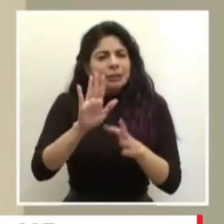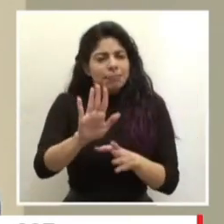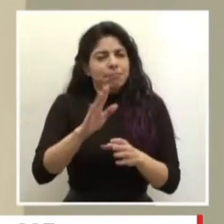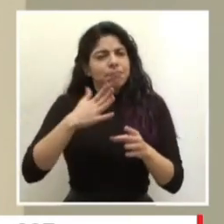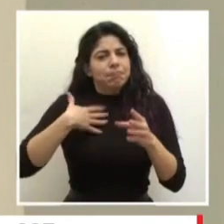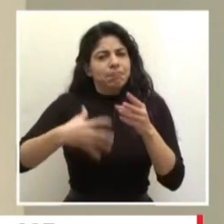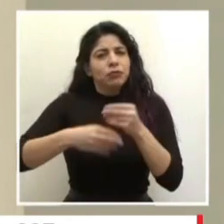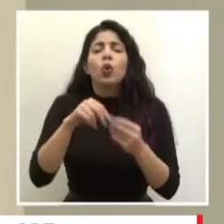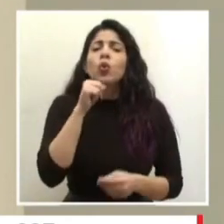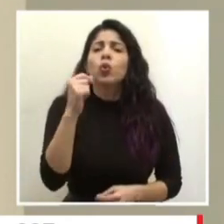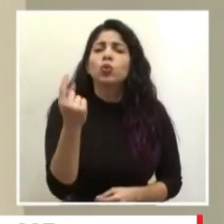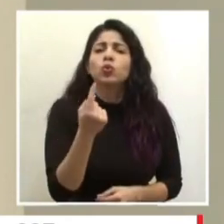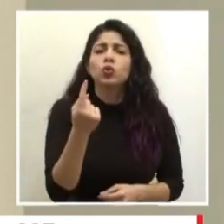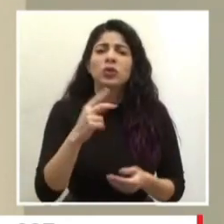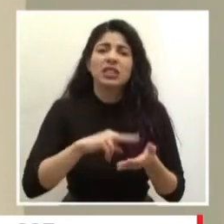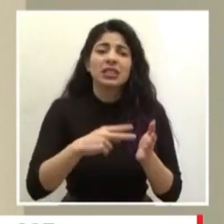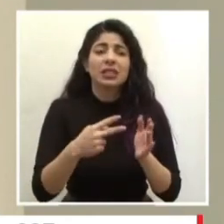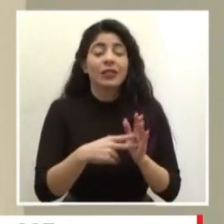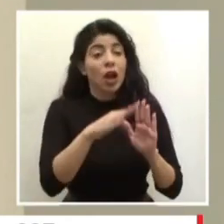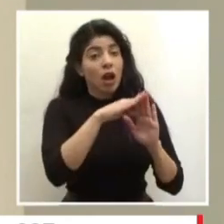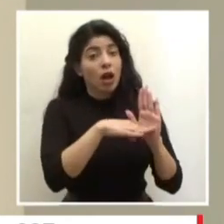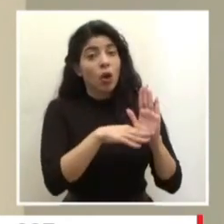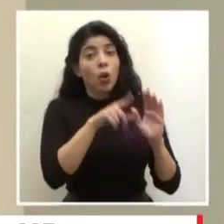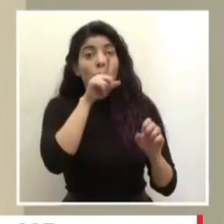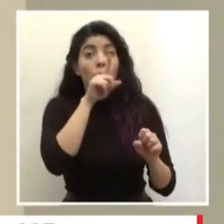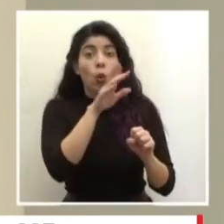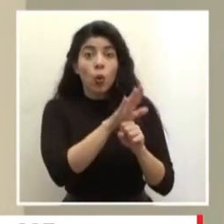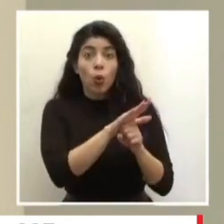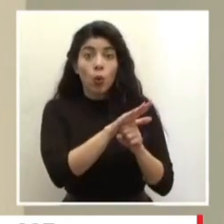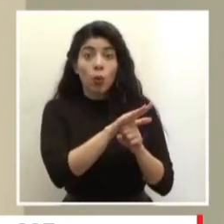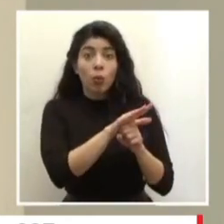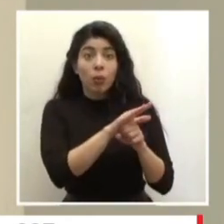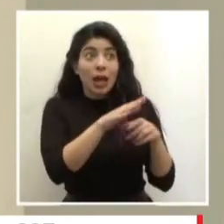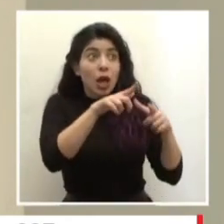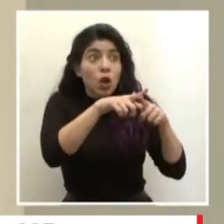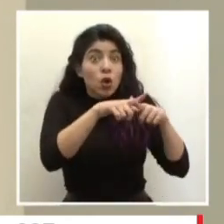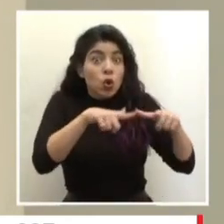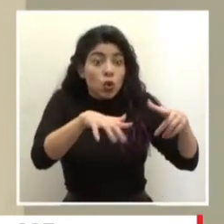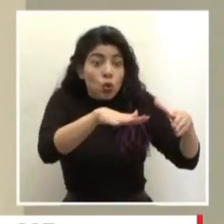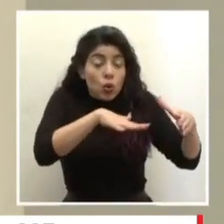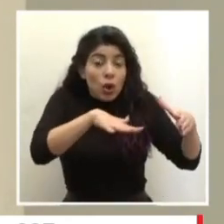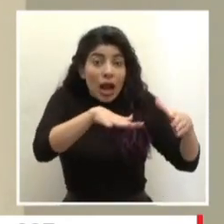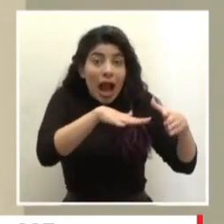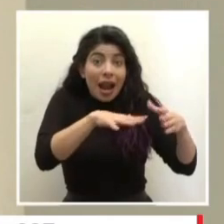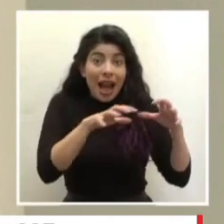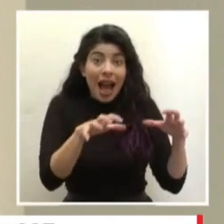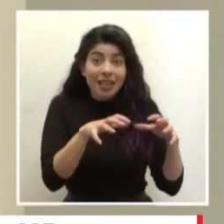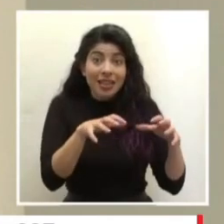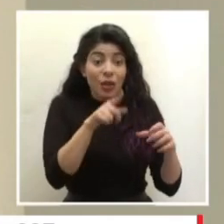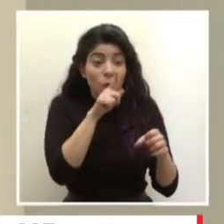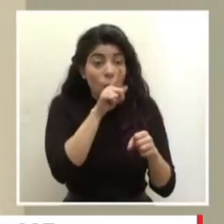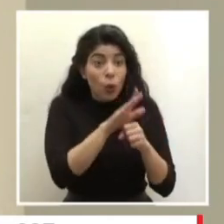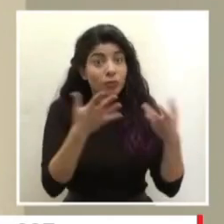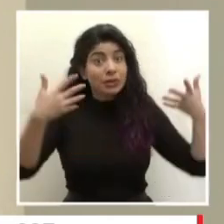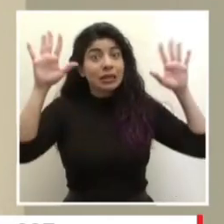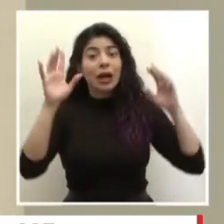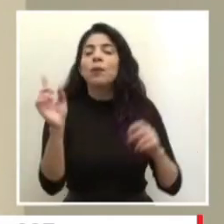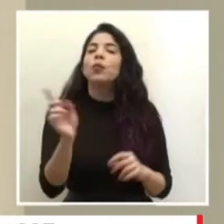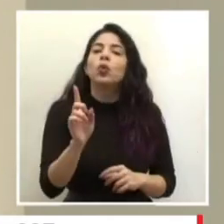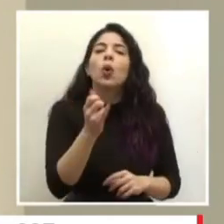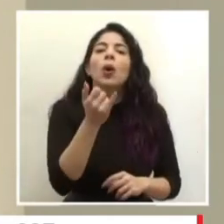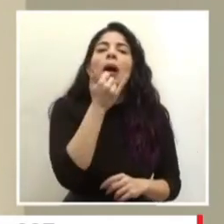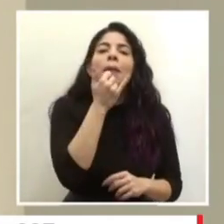porque no es solamente el hecho de que se cumplan las medidas en el recinto donde se va a llevar la actividad, es también lo que